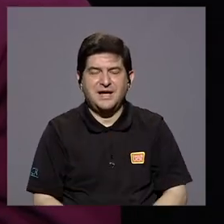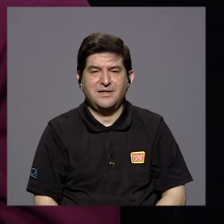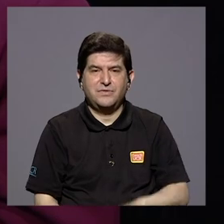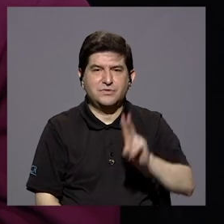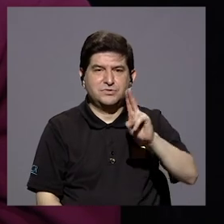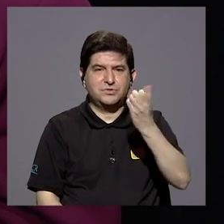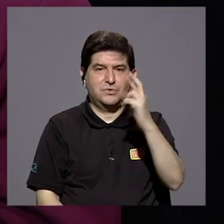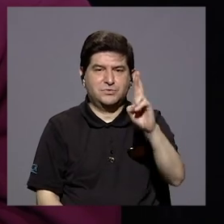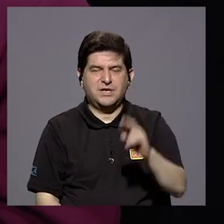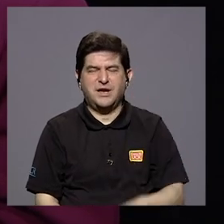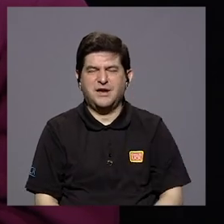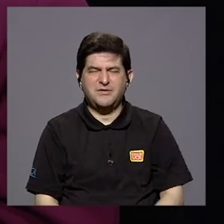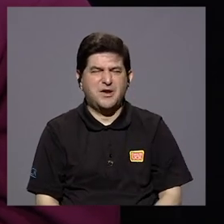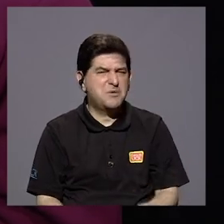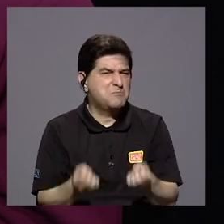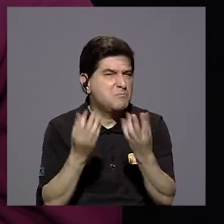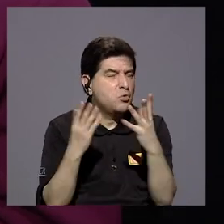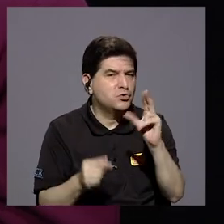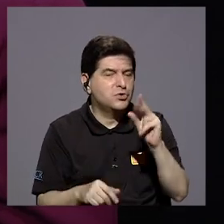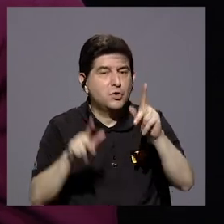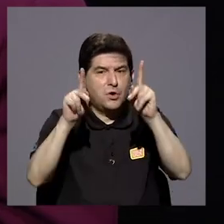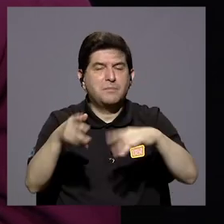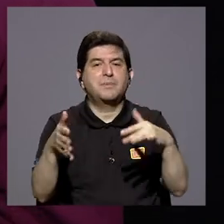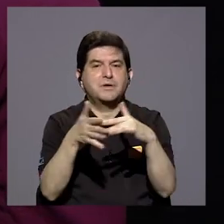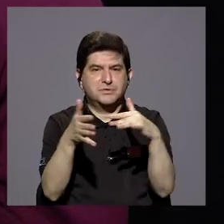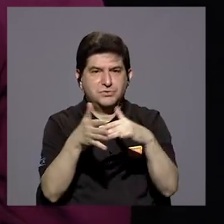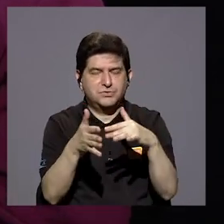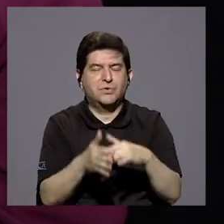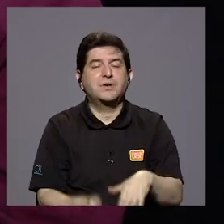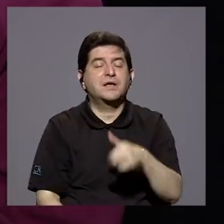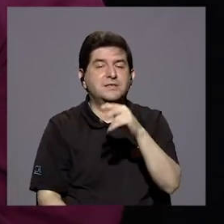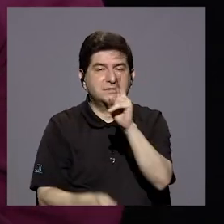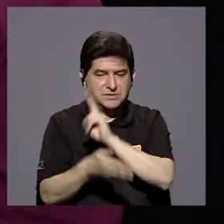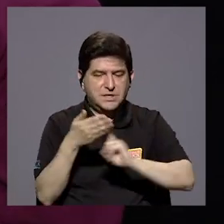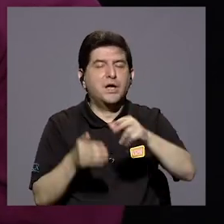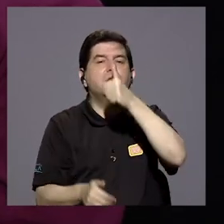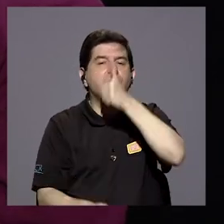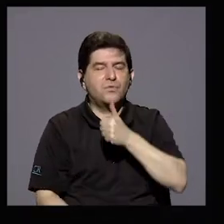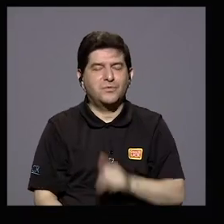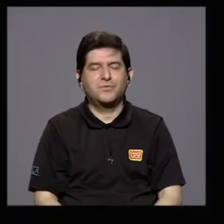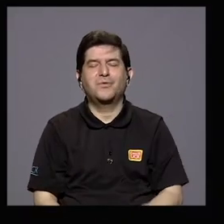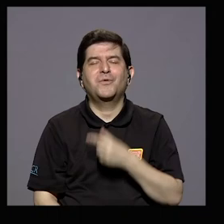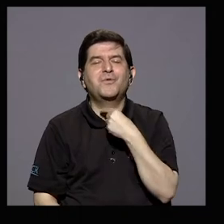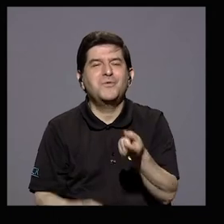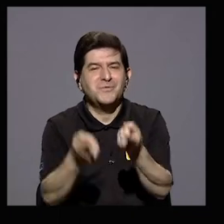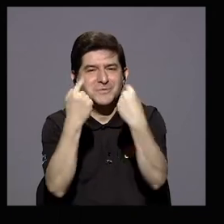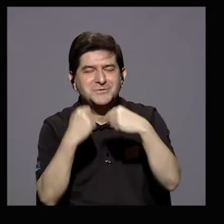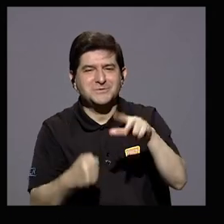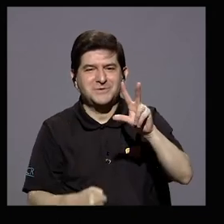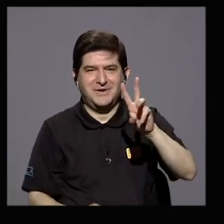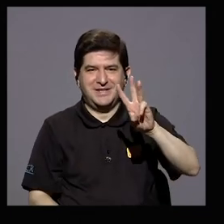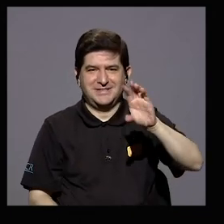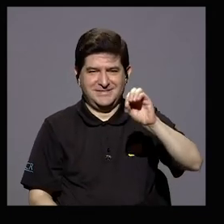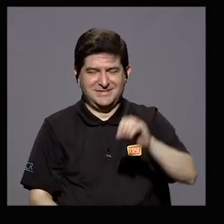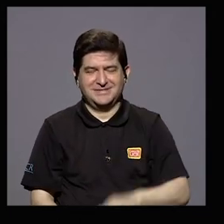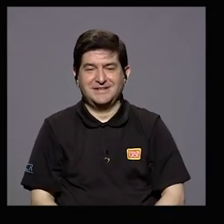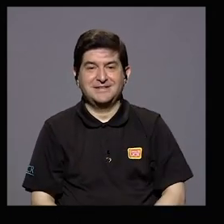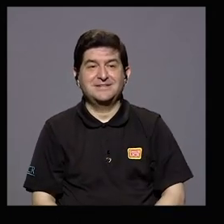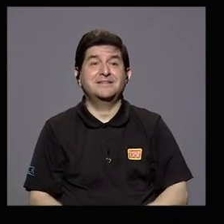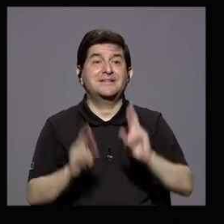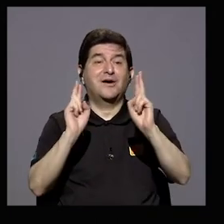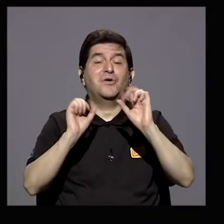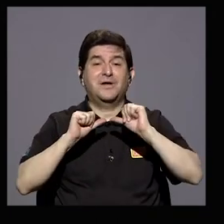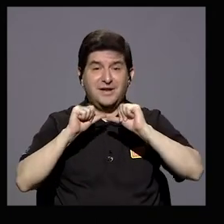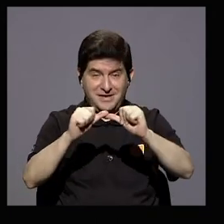somos de la UCR, no crea que son muchos. Usted sabe que la gente estudia mucho en la universidad privada. Yo sé. Encantado de haberla tenido en 360. Espero que